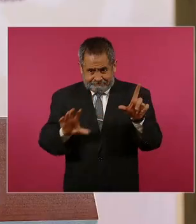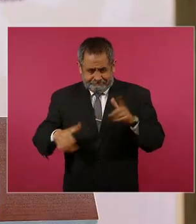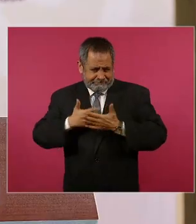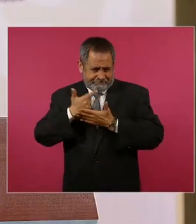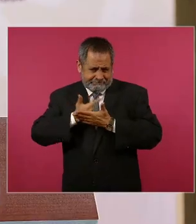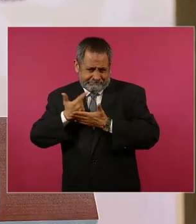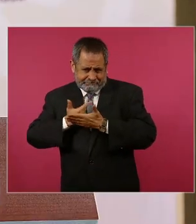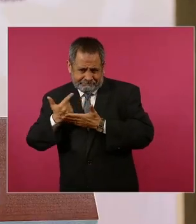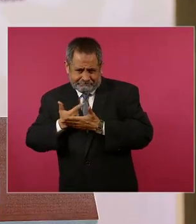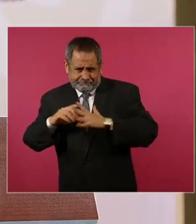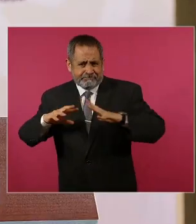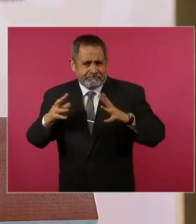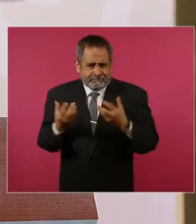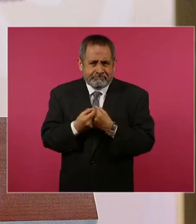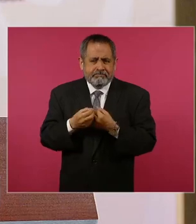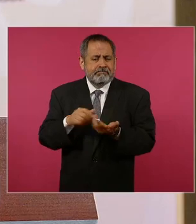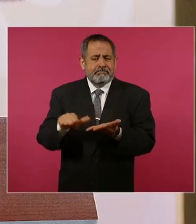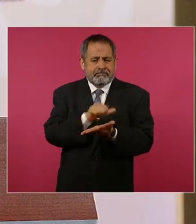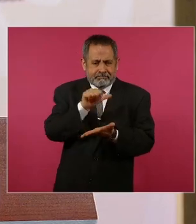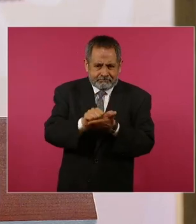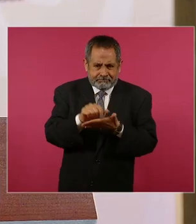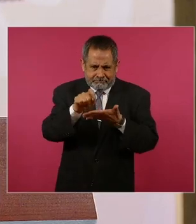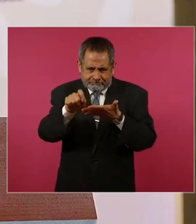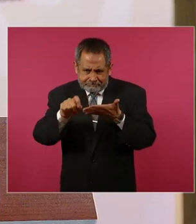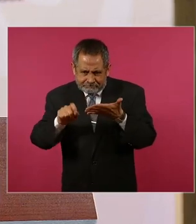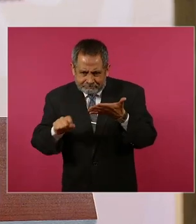de actas. En algunos casos